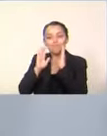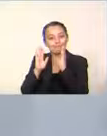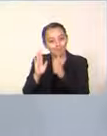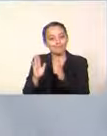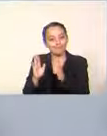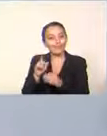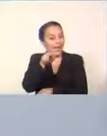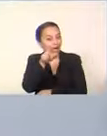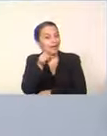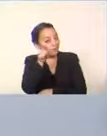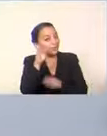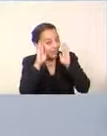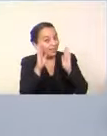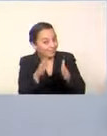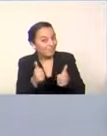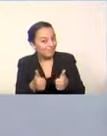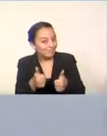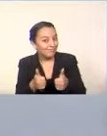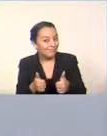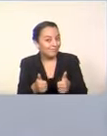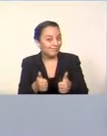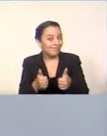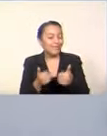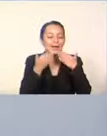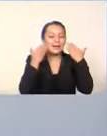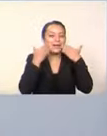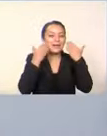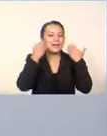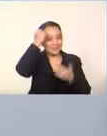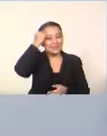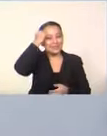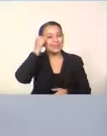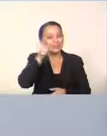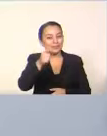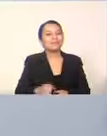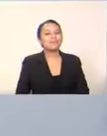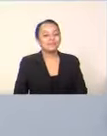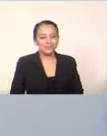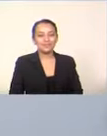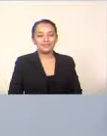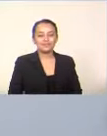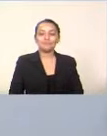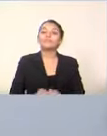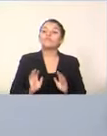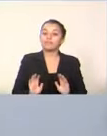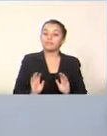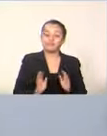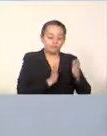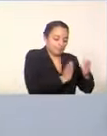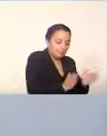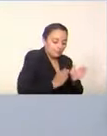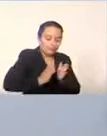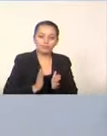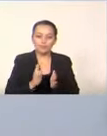dicho, están muy atentos, ¿no? Están muy atentos y muy contentos de estar aprendiendo. Sí. Bien, ahora vamos con las decenas. 7